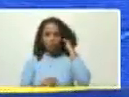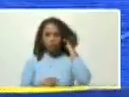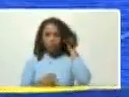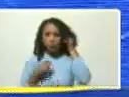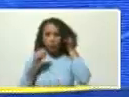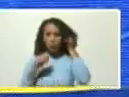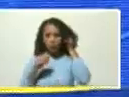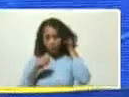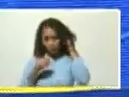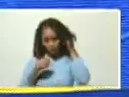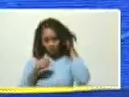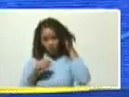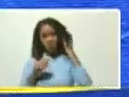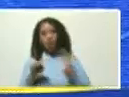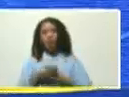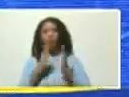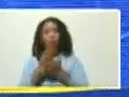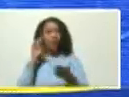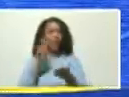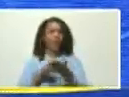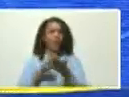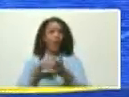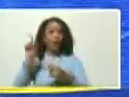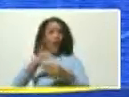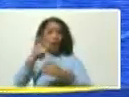mundo, verdaderamente. Esta es una isla